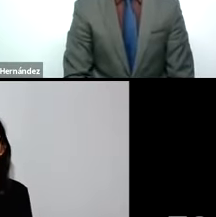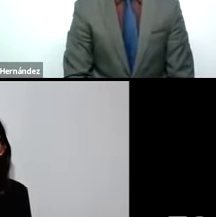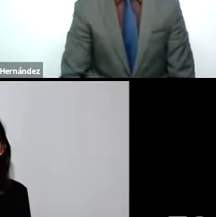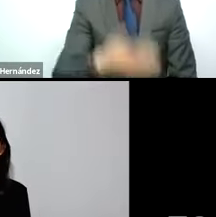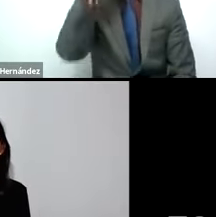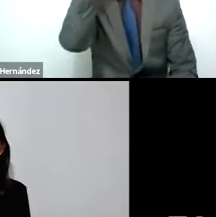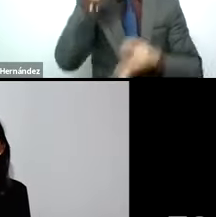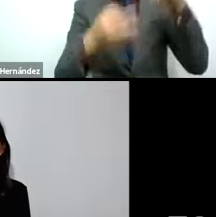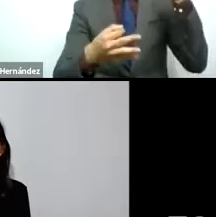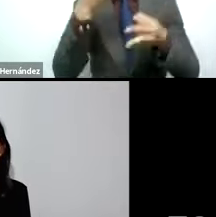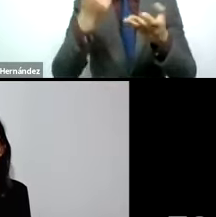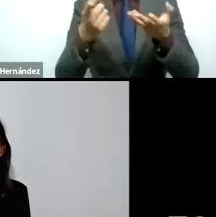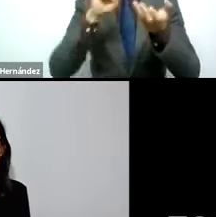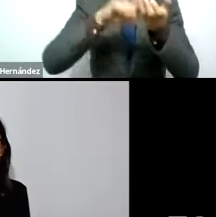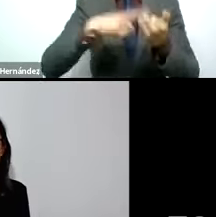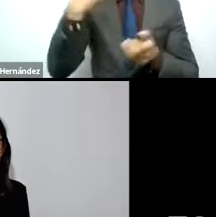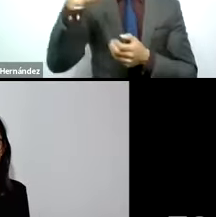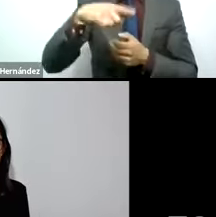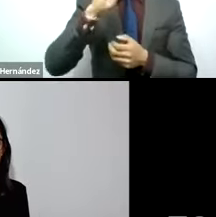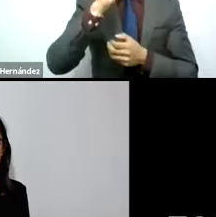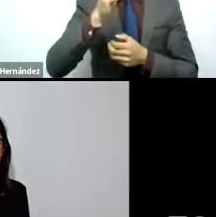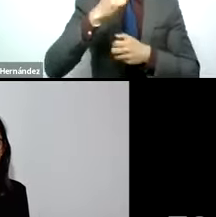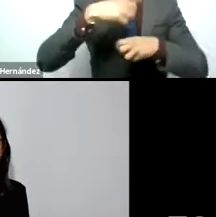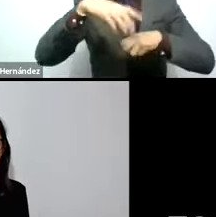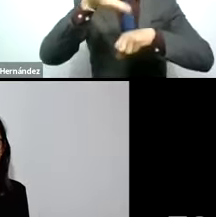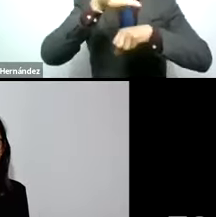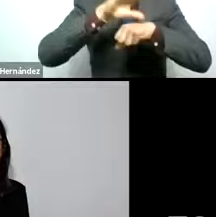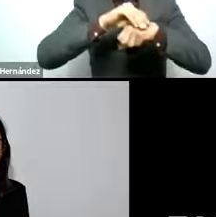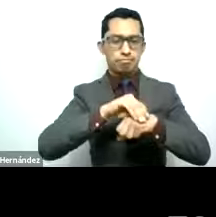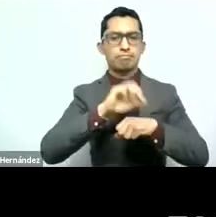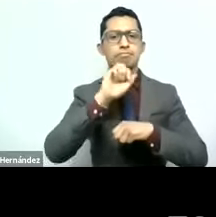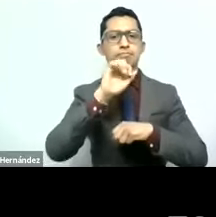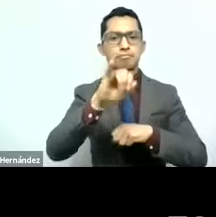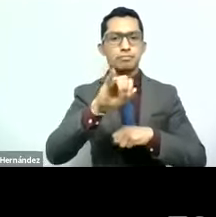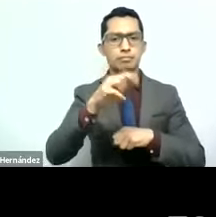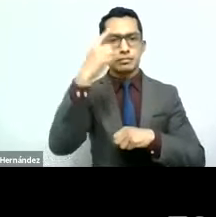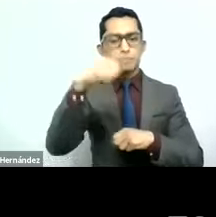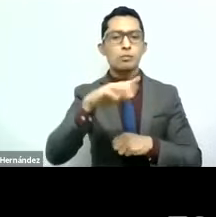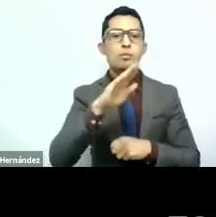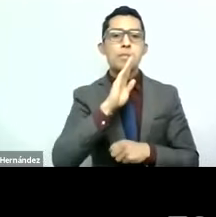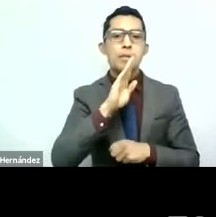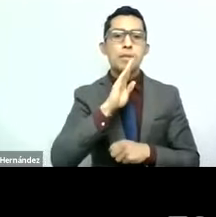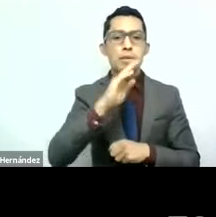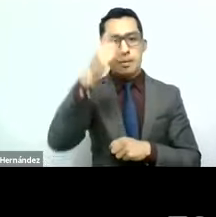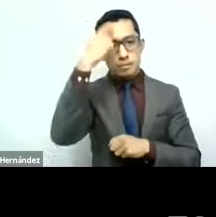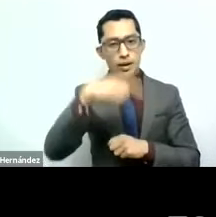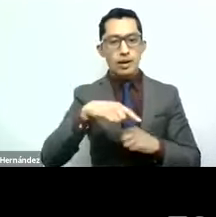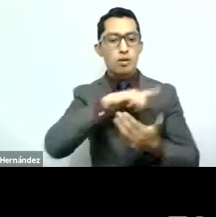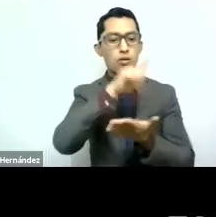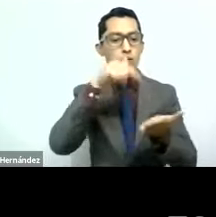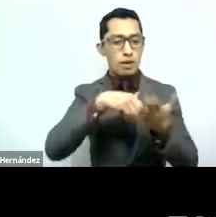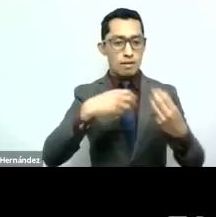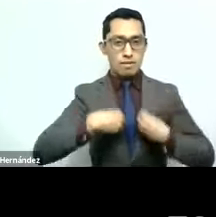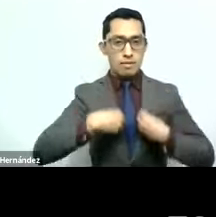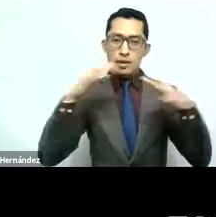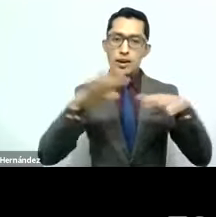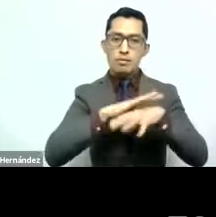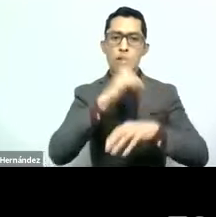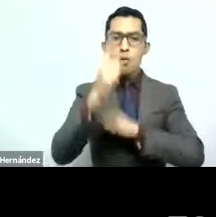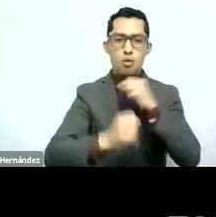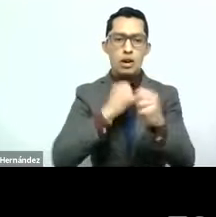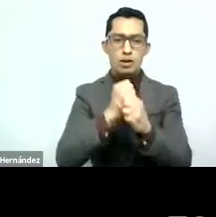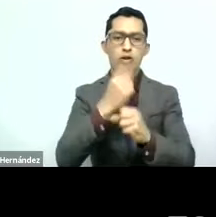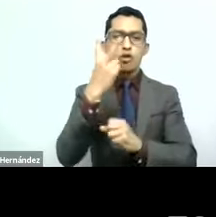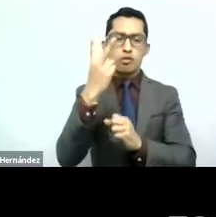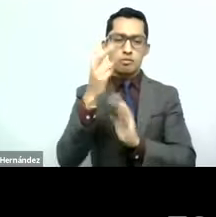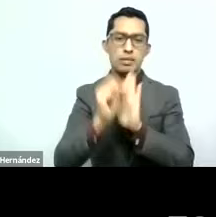Corte ordena que se conceda el permiso a la madre para cambiar de residencia por 1 año o 2 meses. Tampoco se